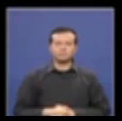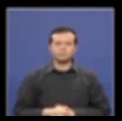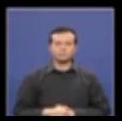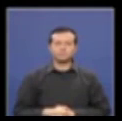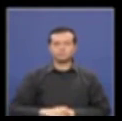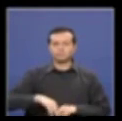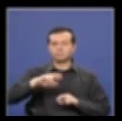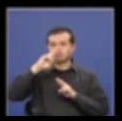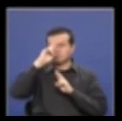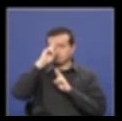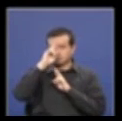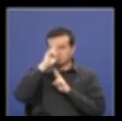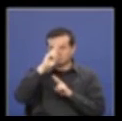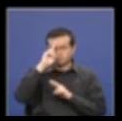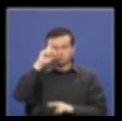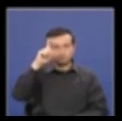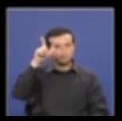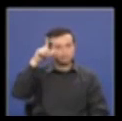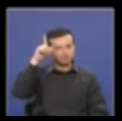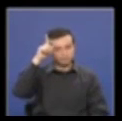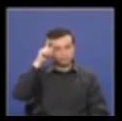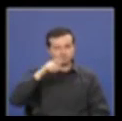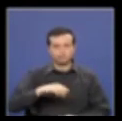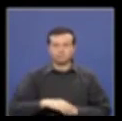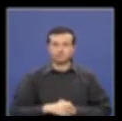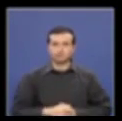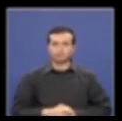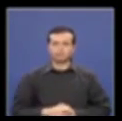Por respeto a la lógica.